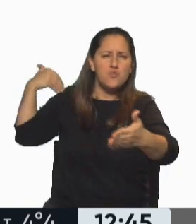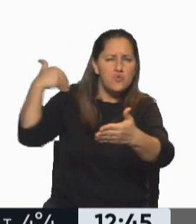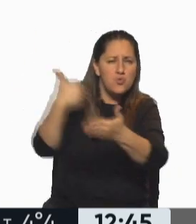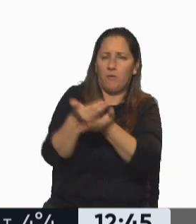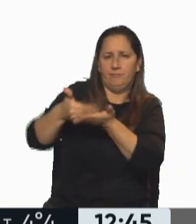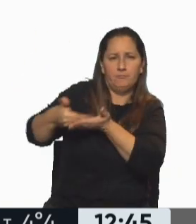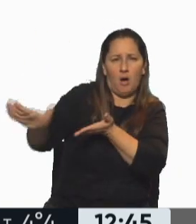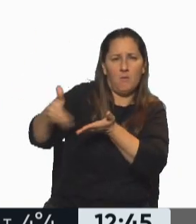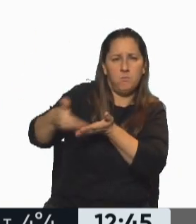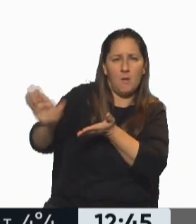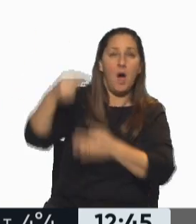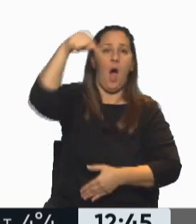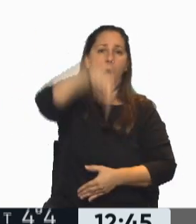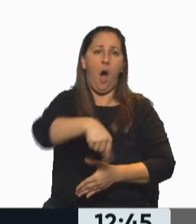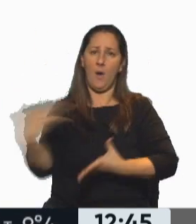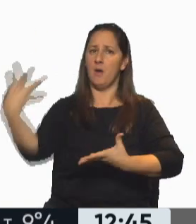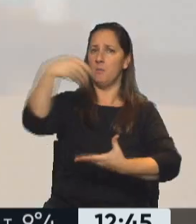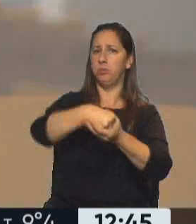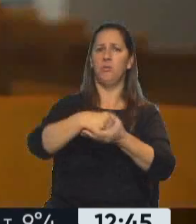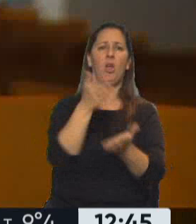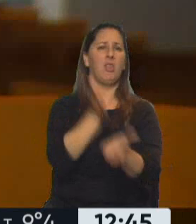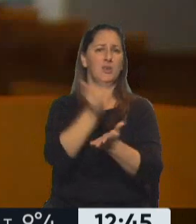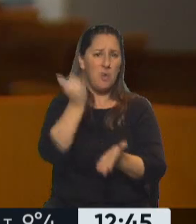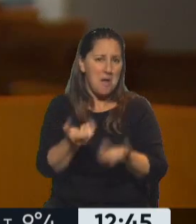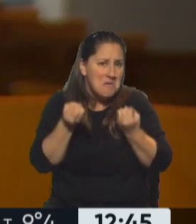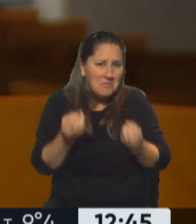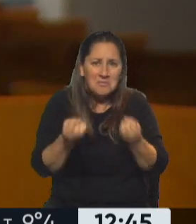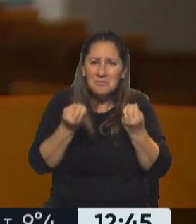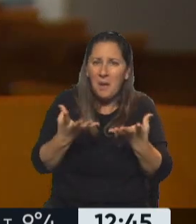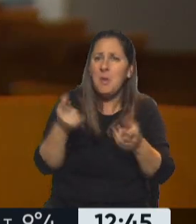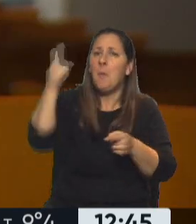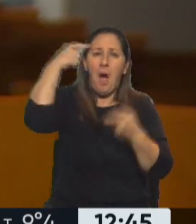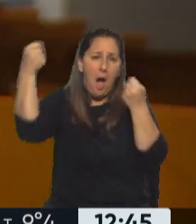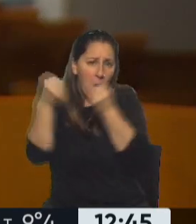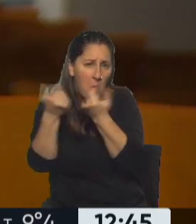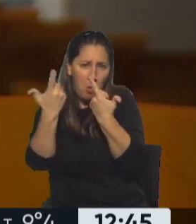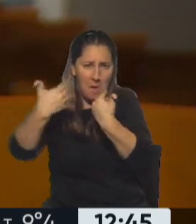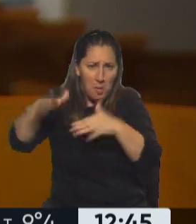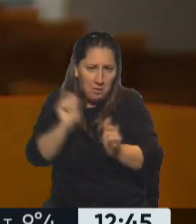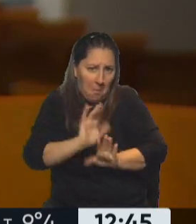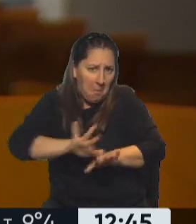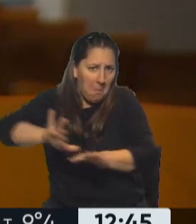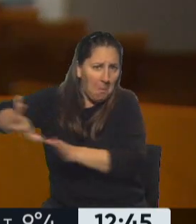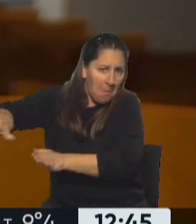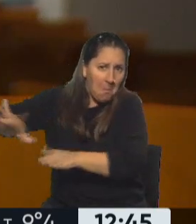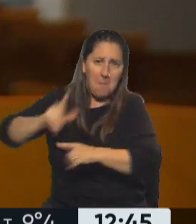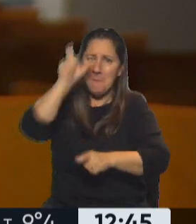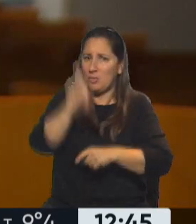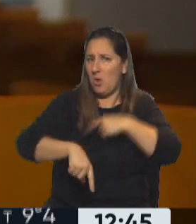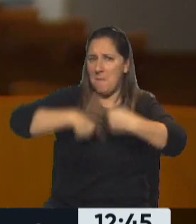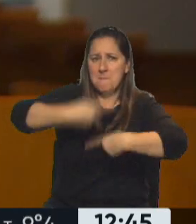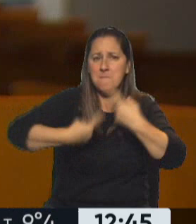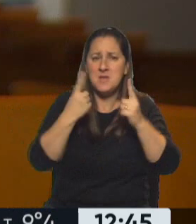excluidas adquieran derechos, no quita nada a quien no comparte ese colectivo. Y mejora, o sea, yo lo que pensé